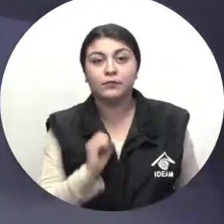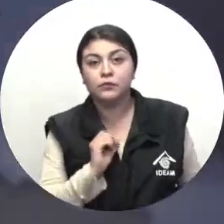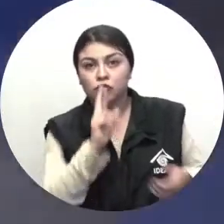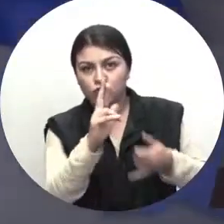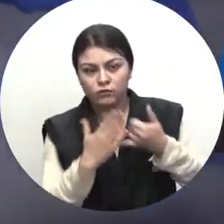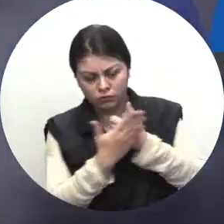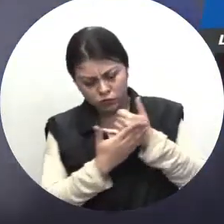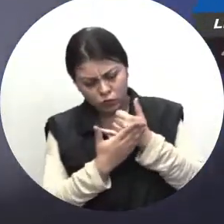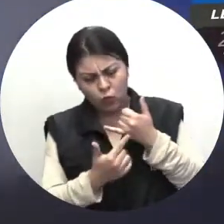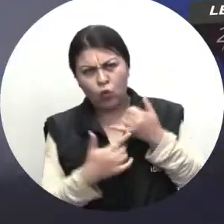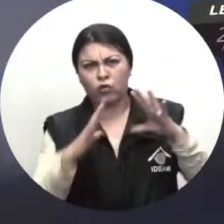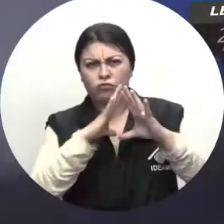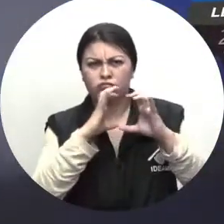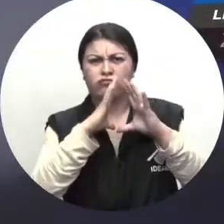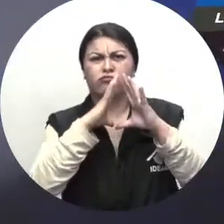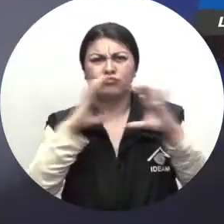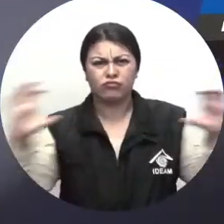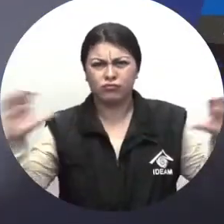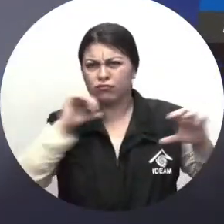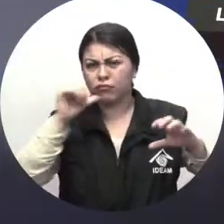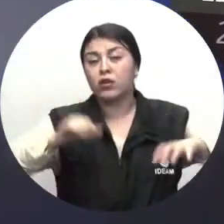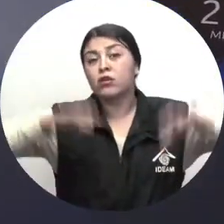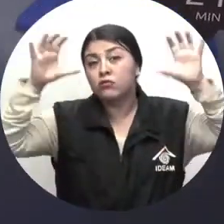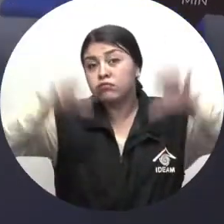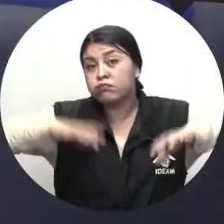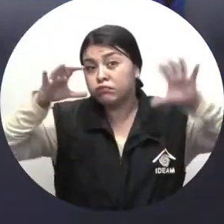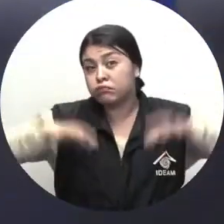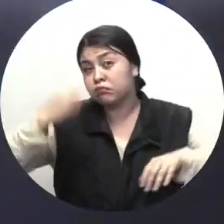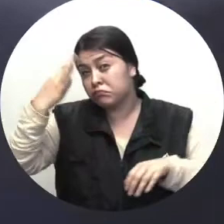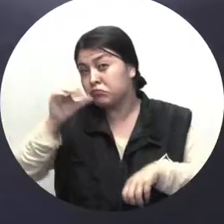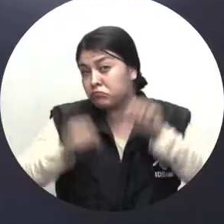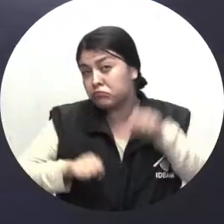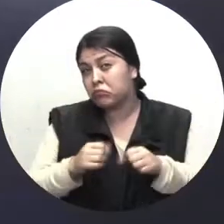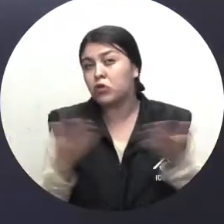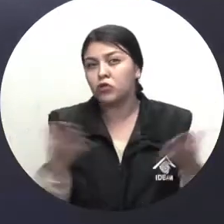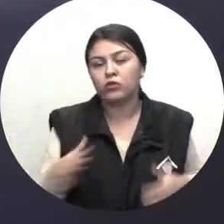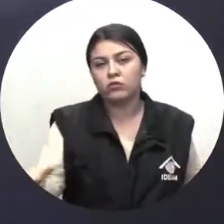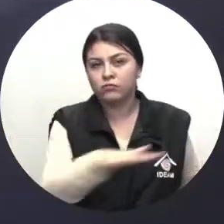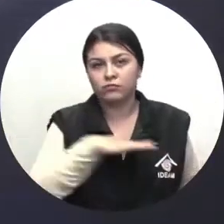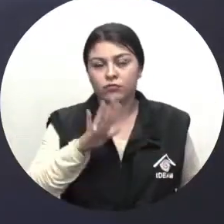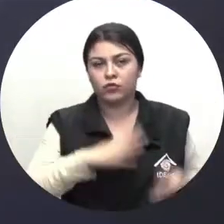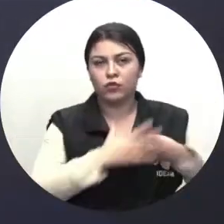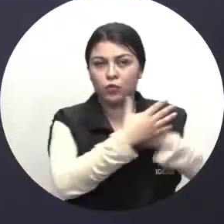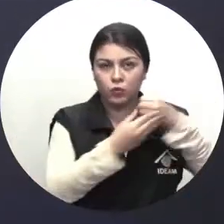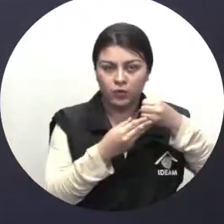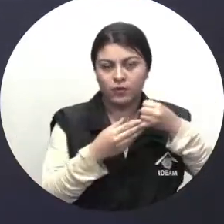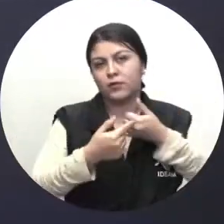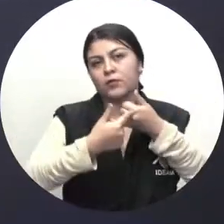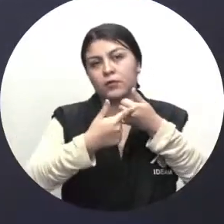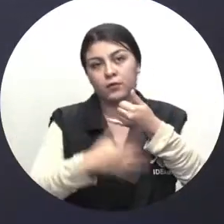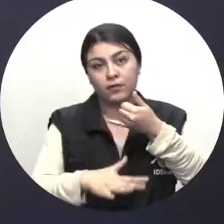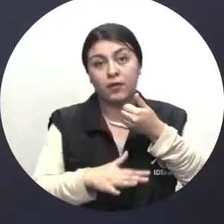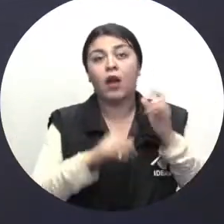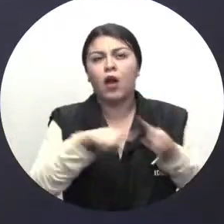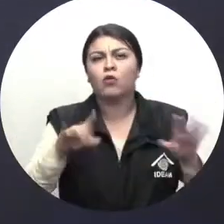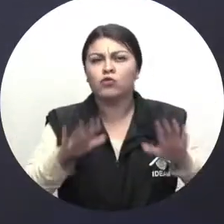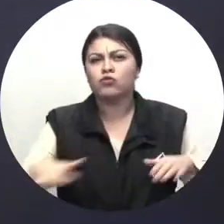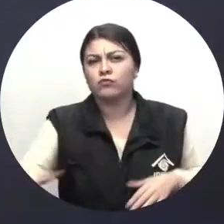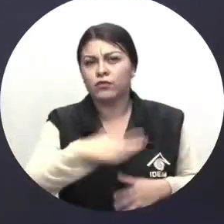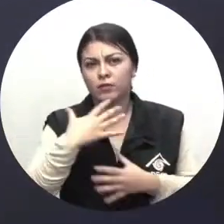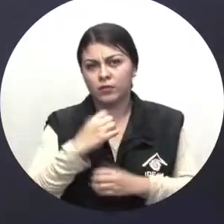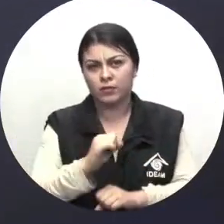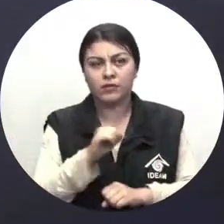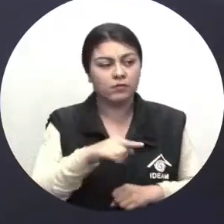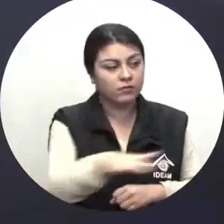Hacia el sur del territorio habrá un aumento de la nubosidad con probables lluvias en sectores dispersos del Guainía, Guaviare y en sectores